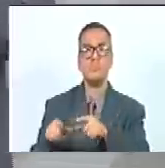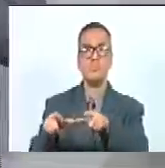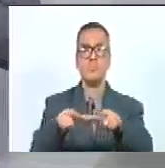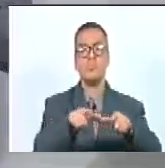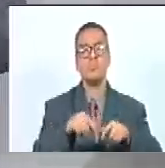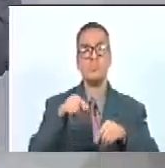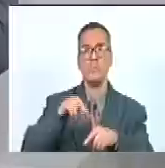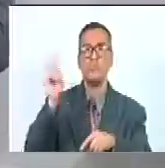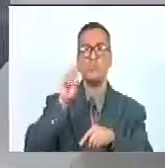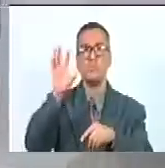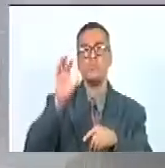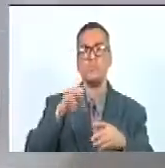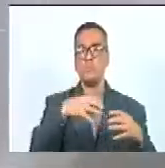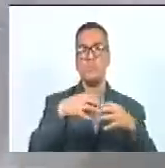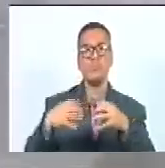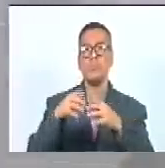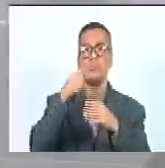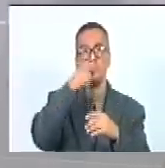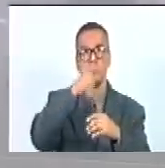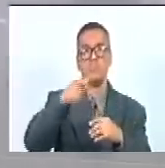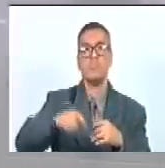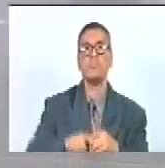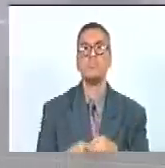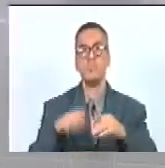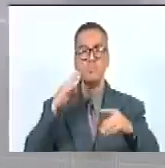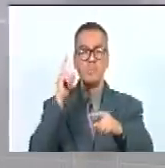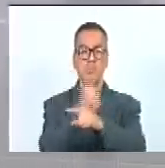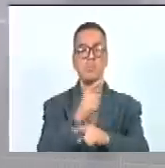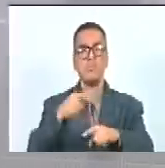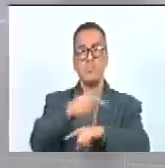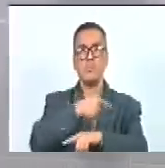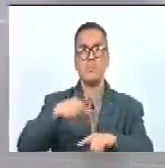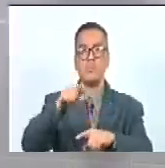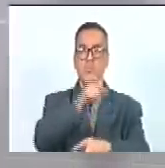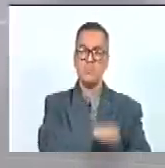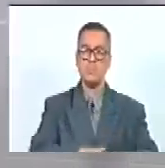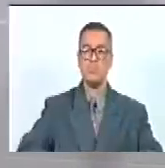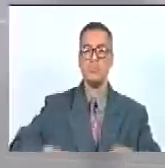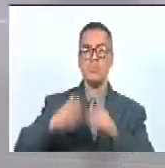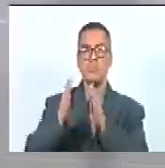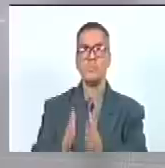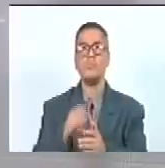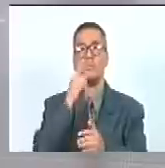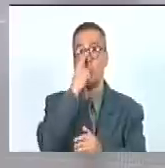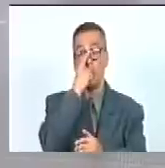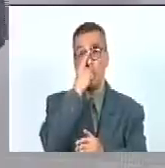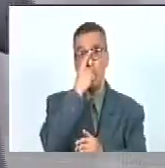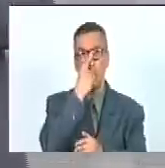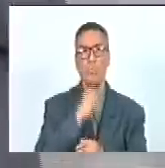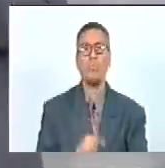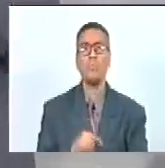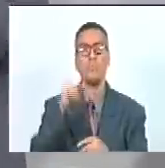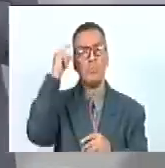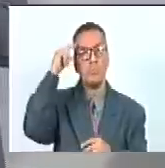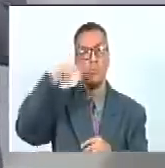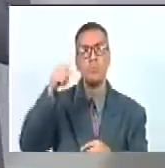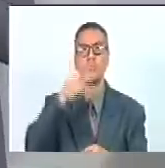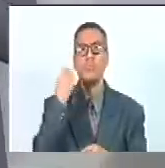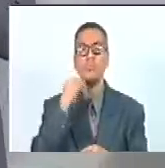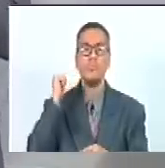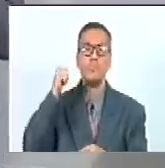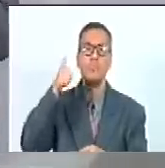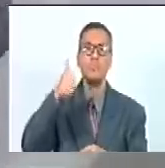país estaba en las luchas del pueblo en contra de los gobiernos hambriadores. Y hoy, este joven